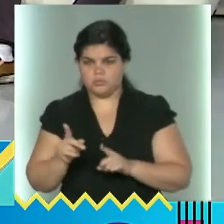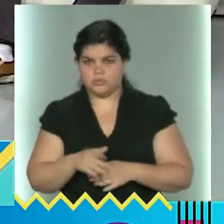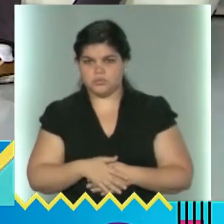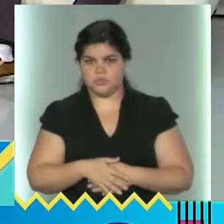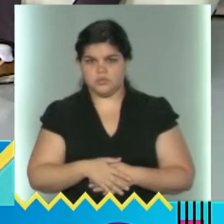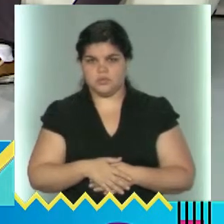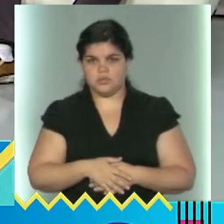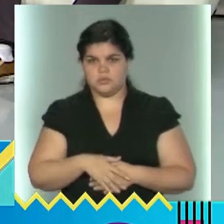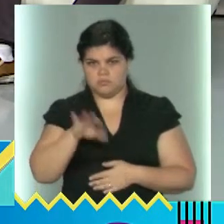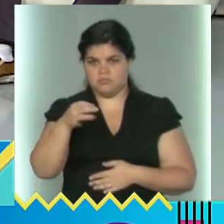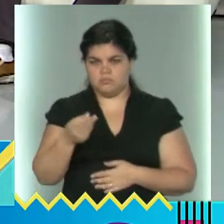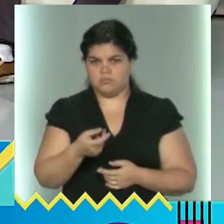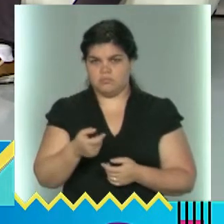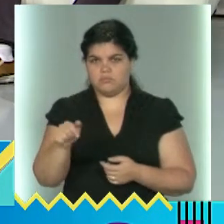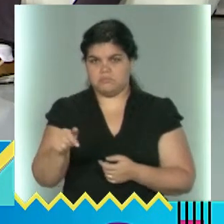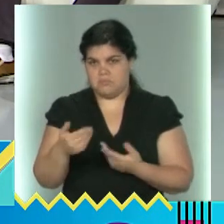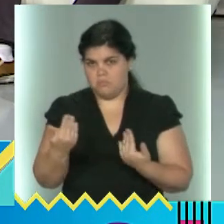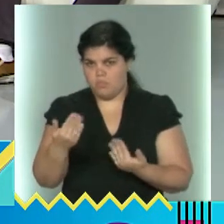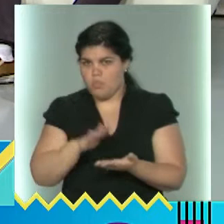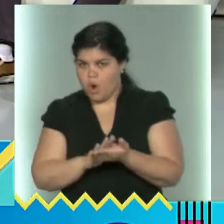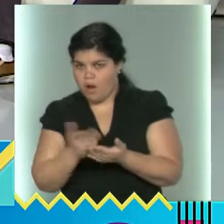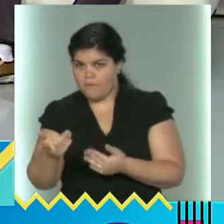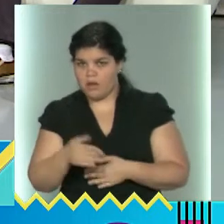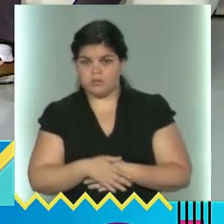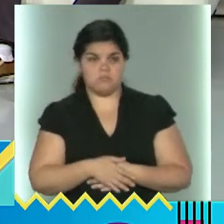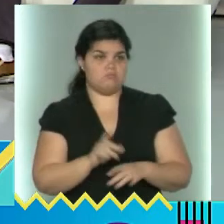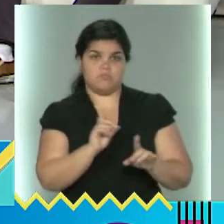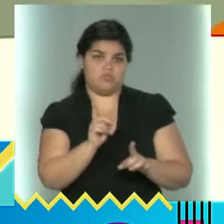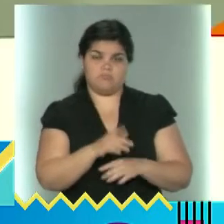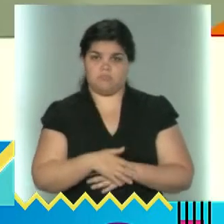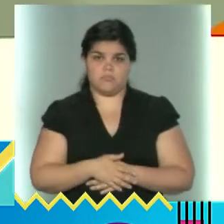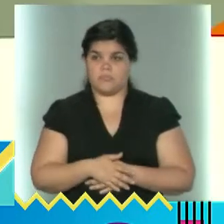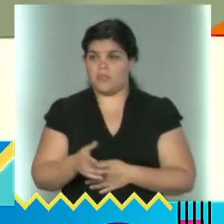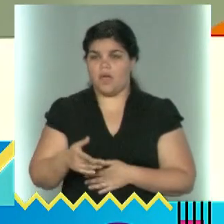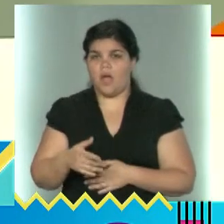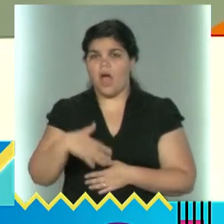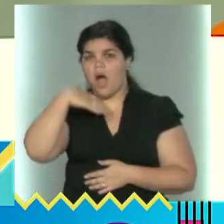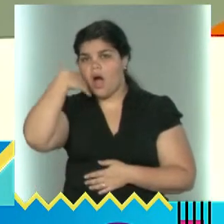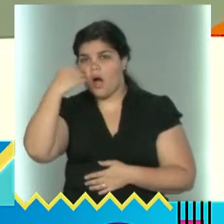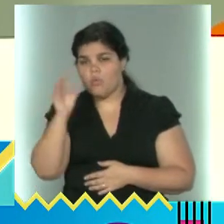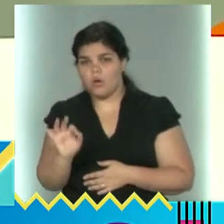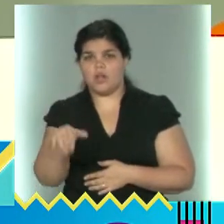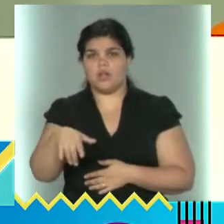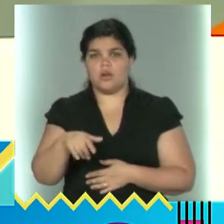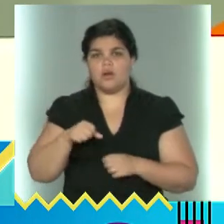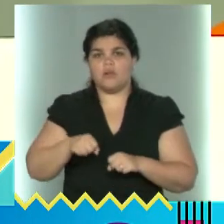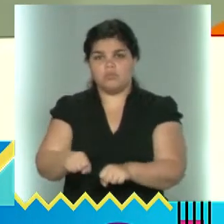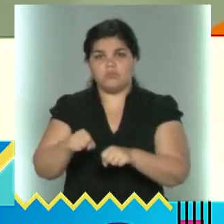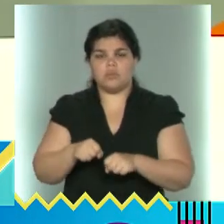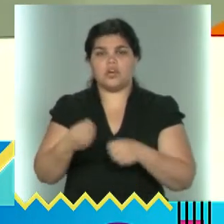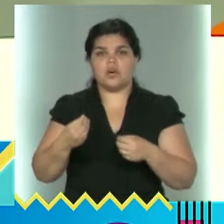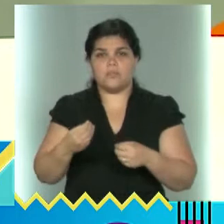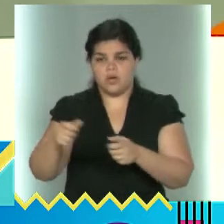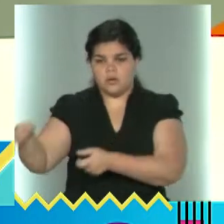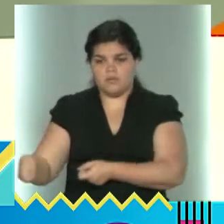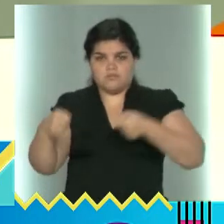alguna vez? Por suerte no. Y Bueno, ojalá a una que no embarazada, nos a un pase. abuelito, a alguien que tengan que operar, lo trasladan en una sábana, lo